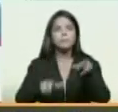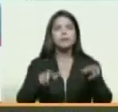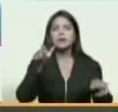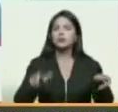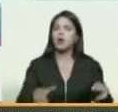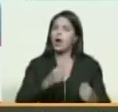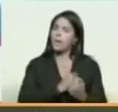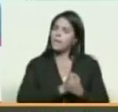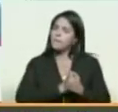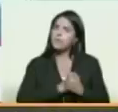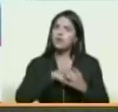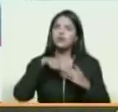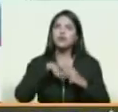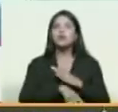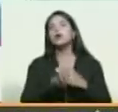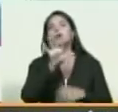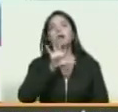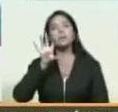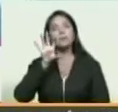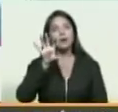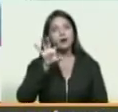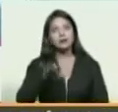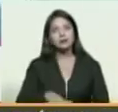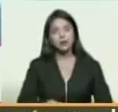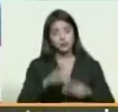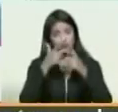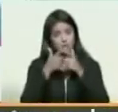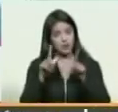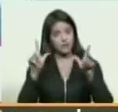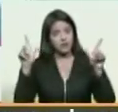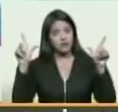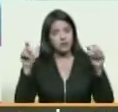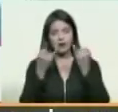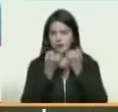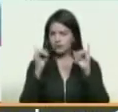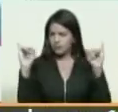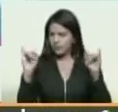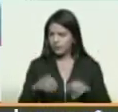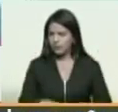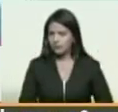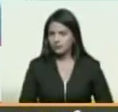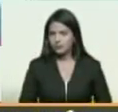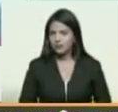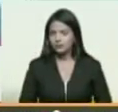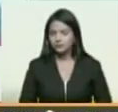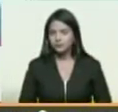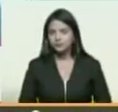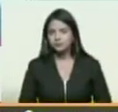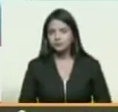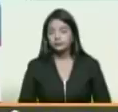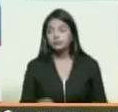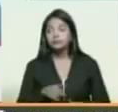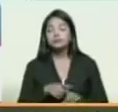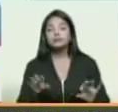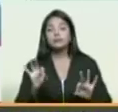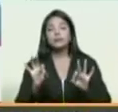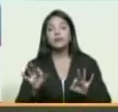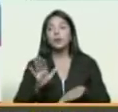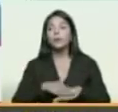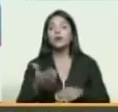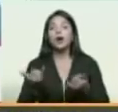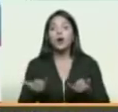amor profundo hacia la patria, su libertad e independencia? Sobre todo porque vivimos un